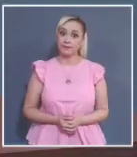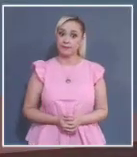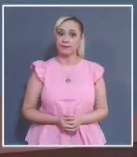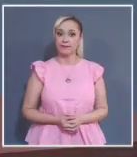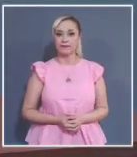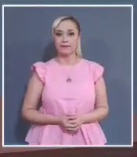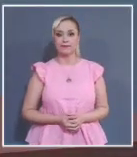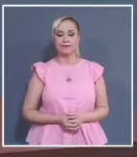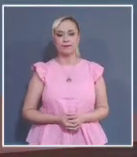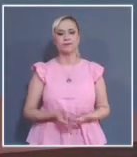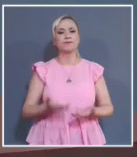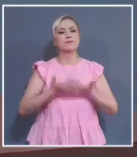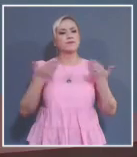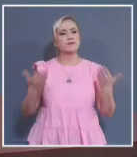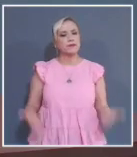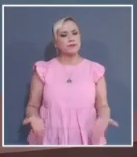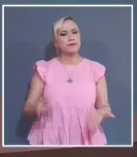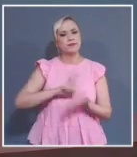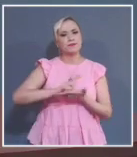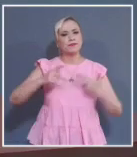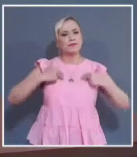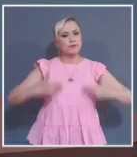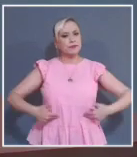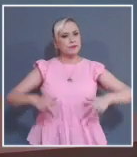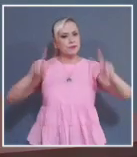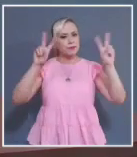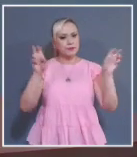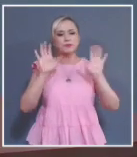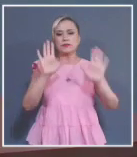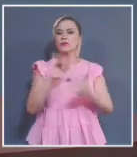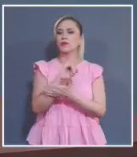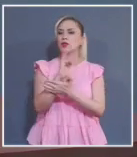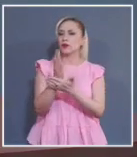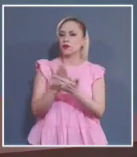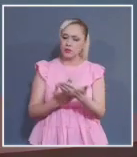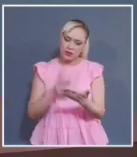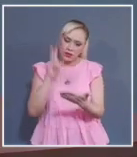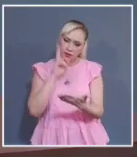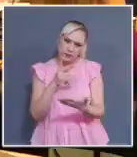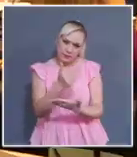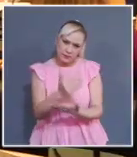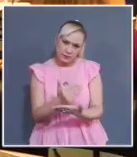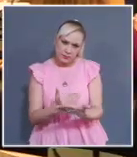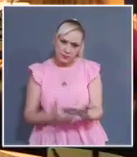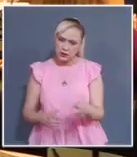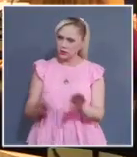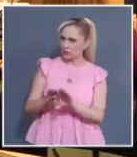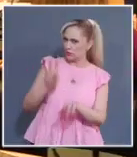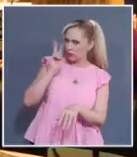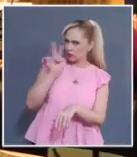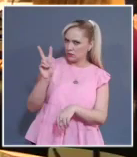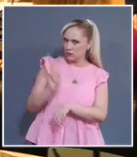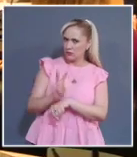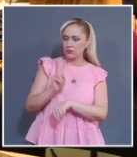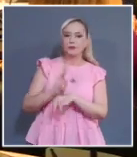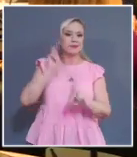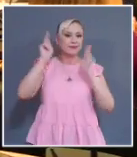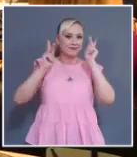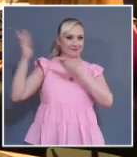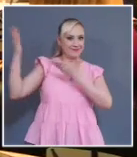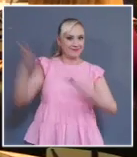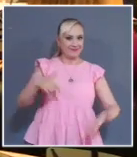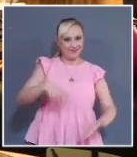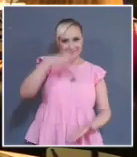Vamos a temas de derechos humanos porque el informe sobre documentación complementaria y seguimiento de la visita a México del Comité contra la